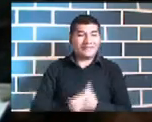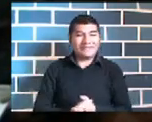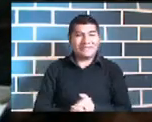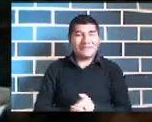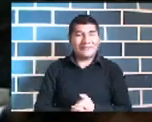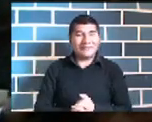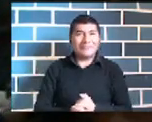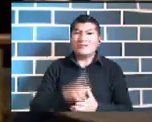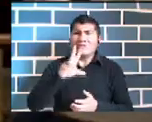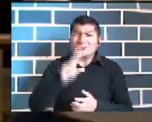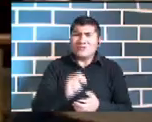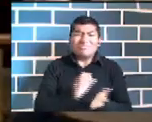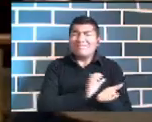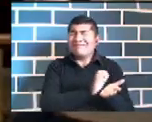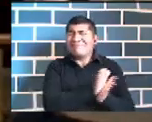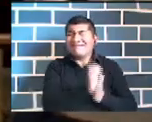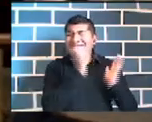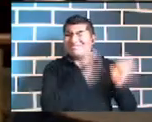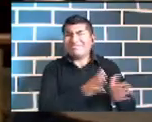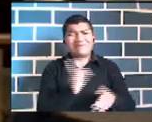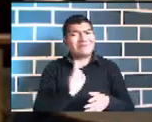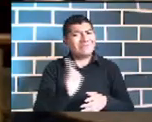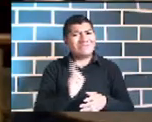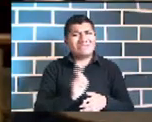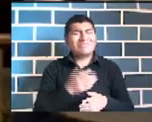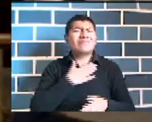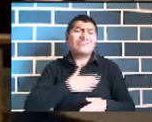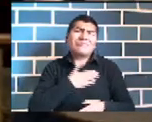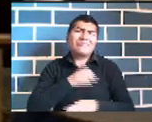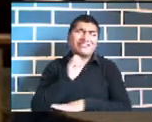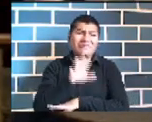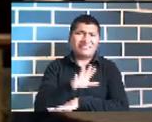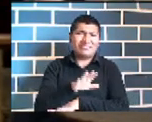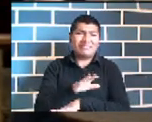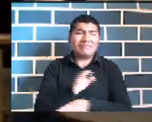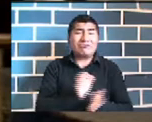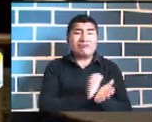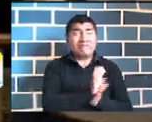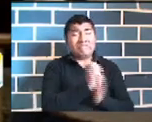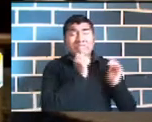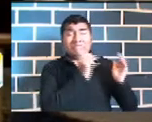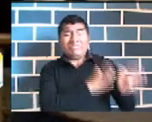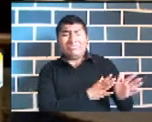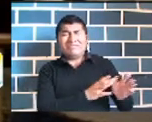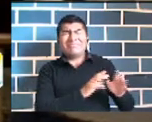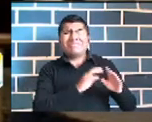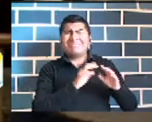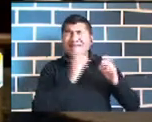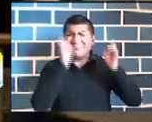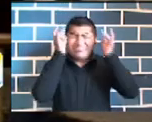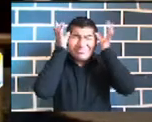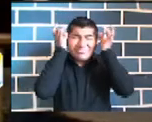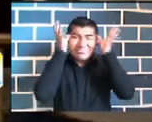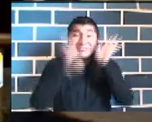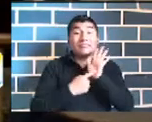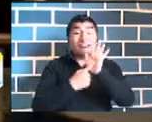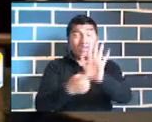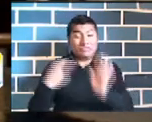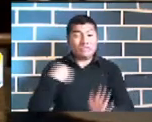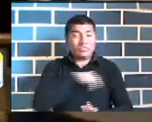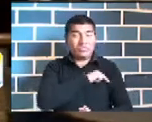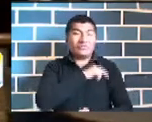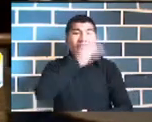No seamos indiferentes, queridos hermanos. Por favor, la indiferencia es algo tremendo. Que se note que nosotros